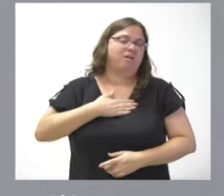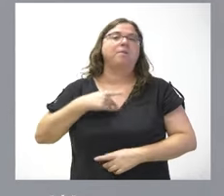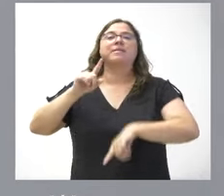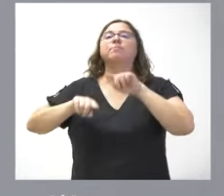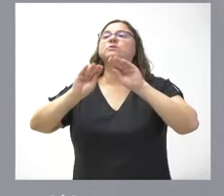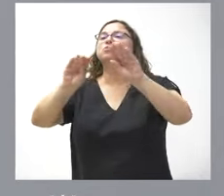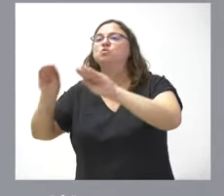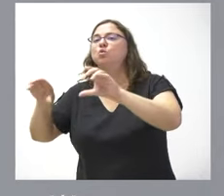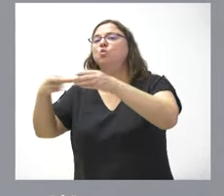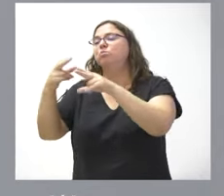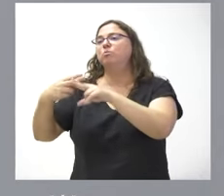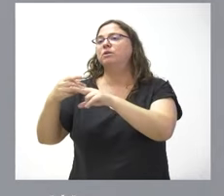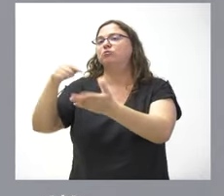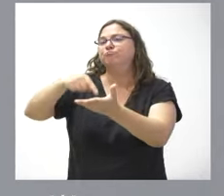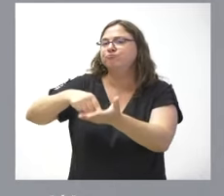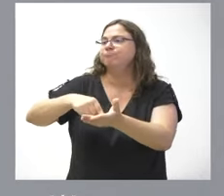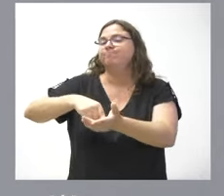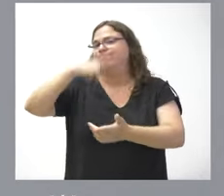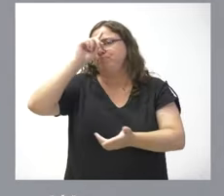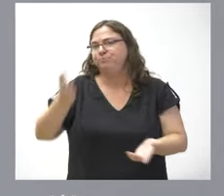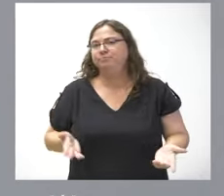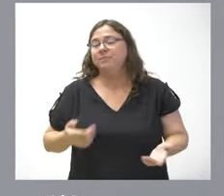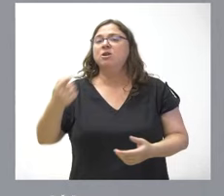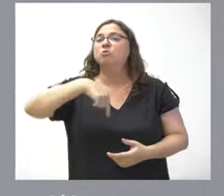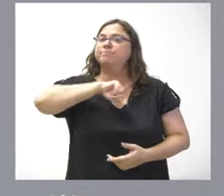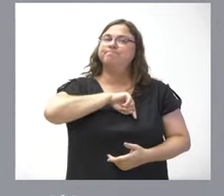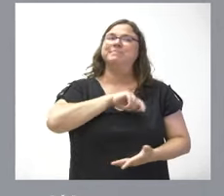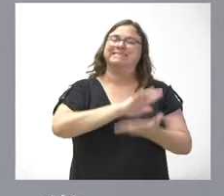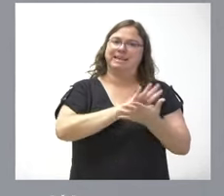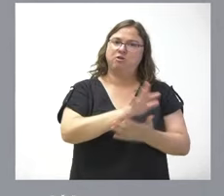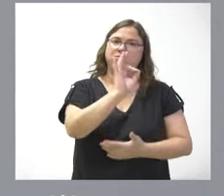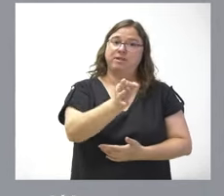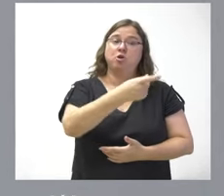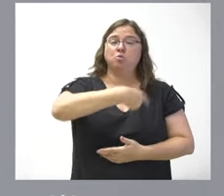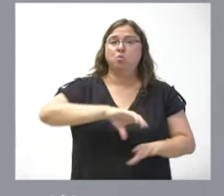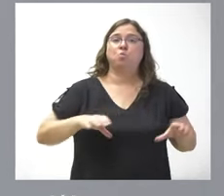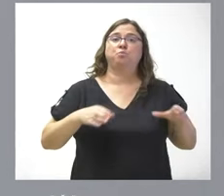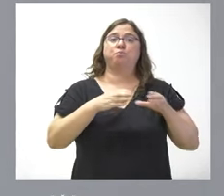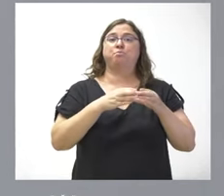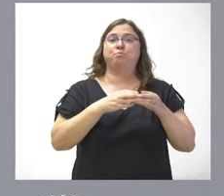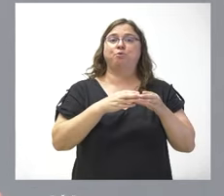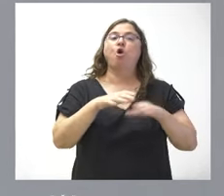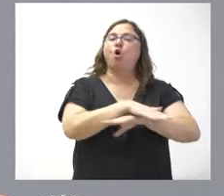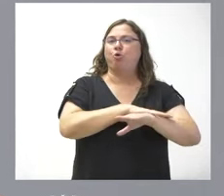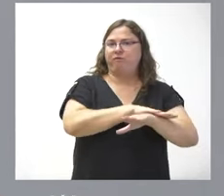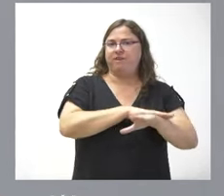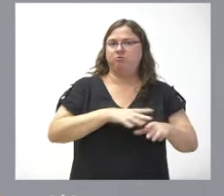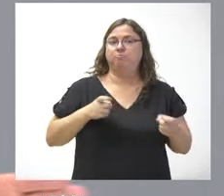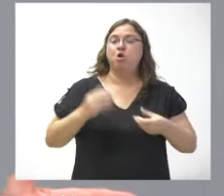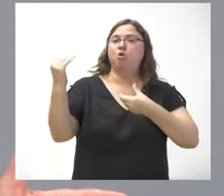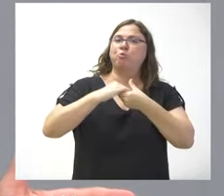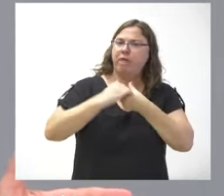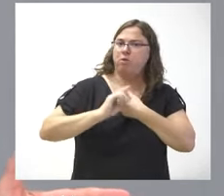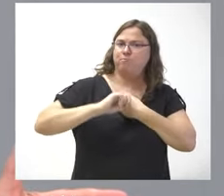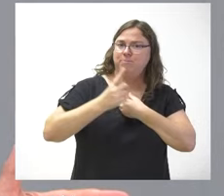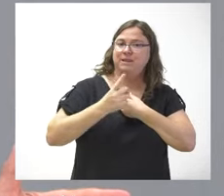resto de grupos parlamentarios Es verdad que tenemos la tranquilidad de ser el partido que gobierna el partido más votado y el